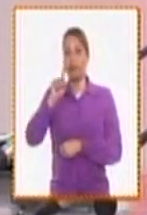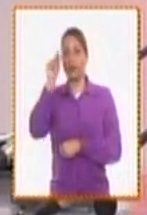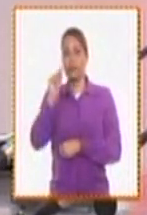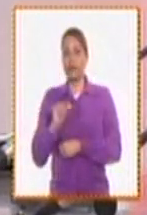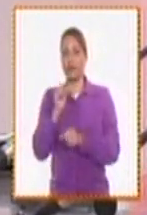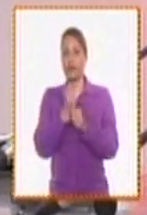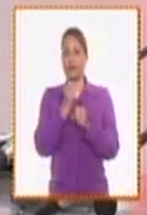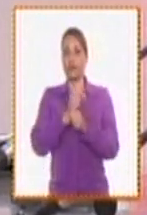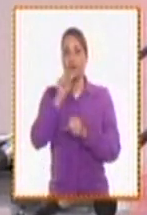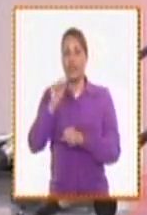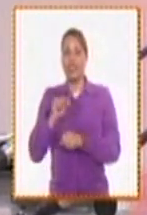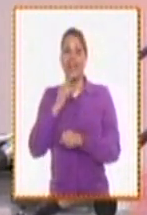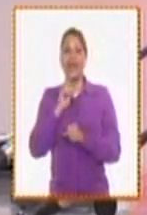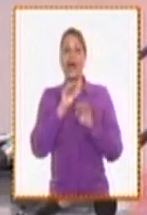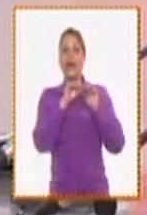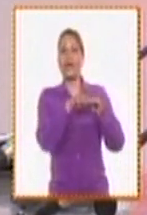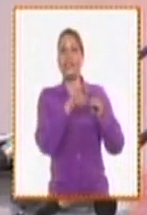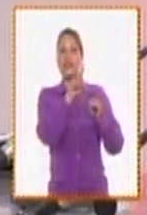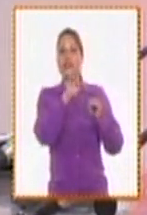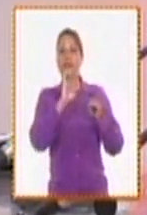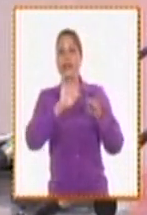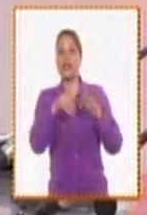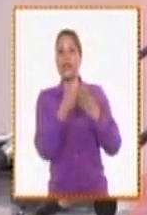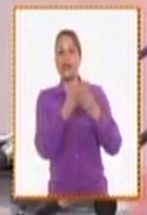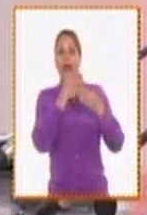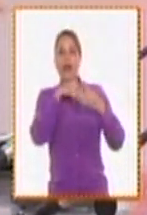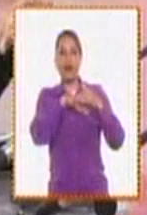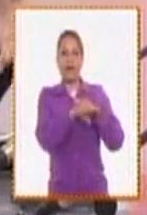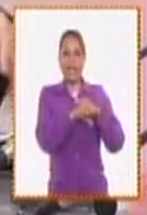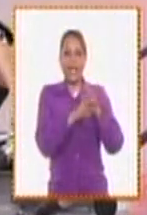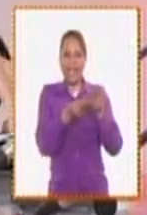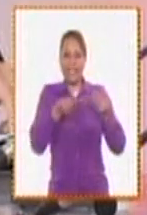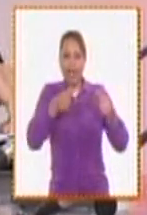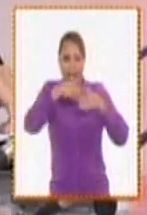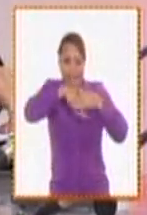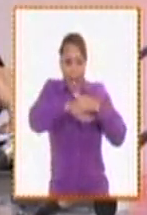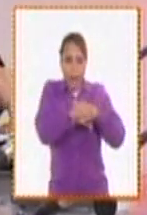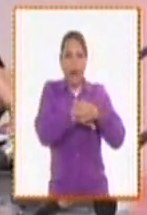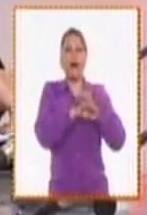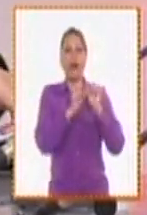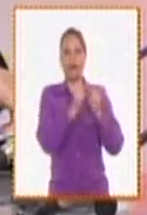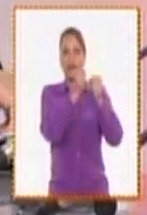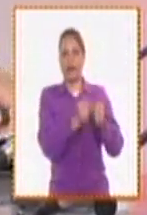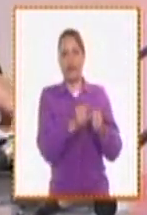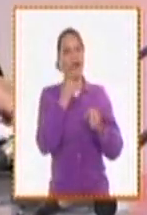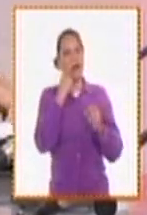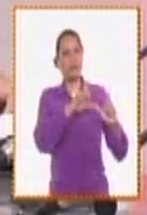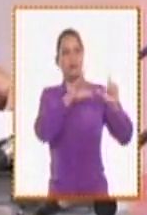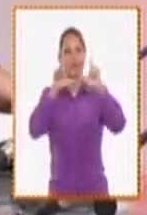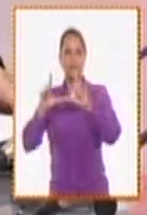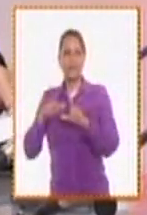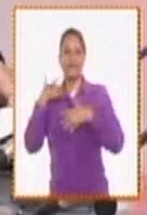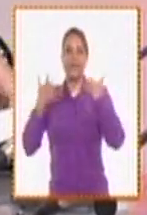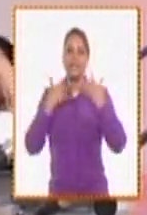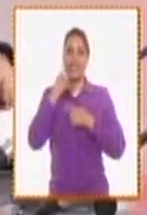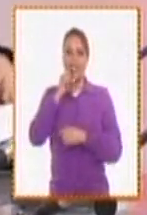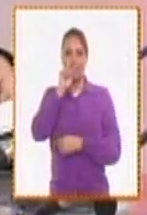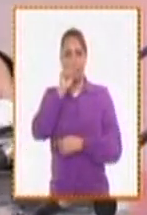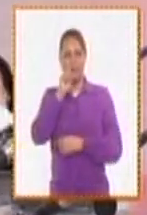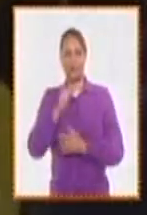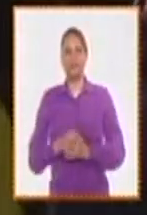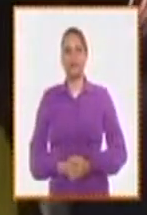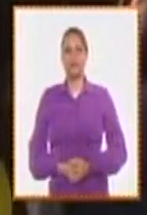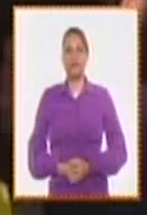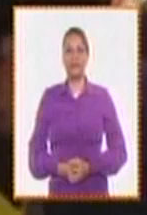que llevaban 17 días atrapados bajo tierra. Con estas imágenes de felicidad nos despedimos. Buenas noches.